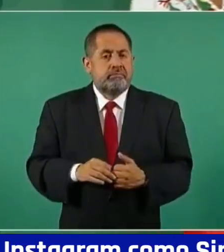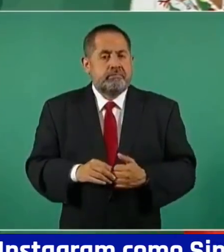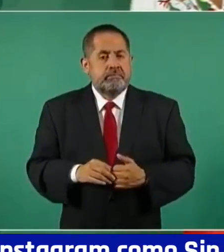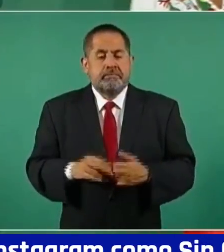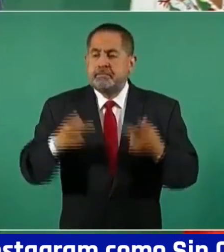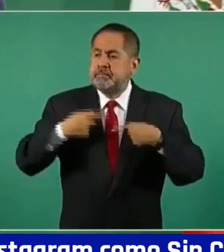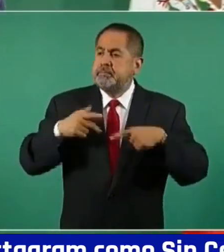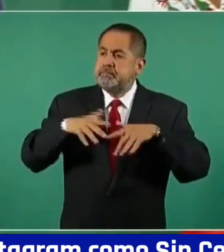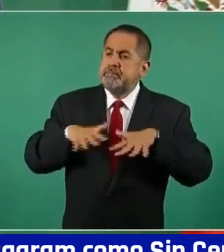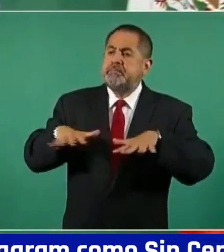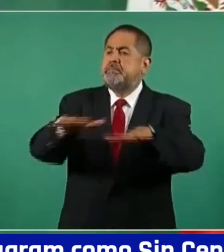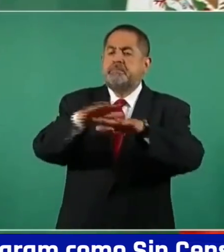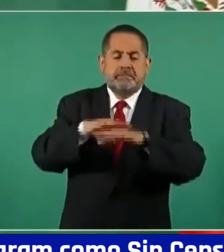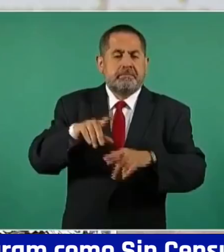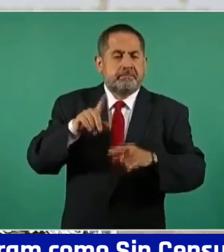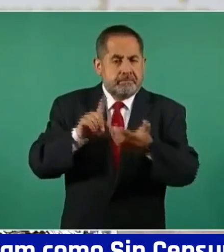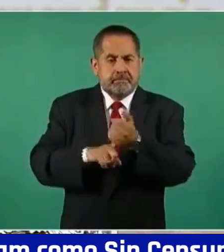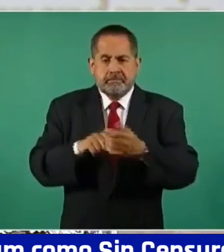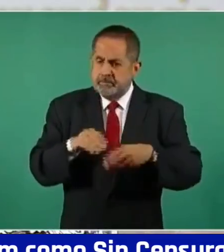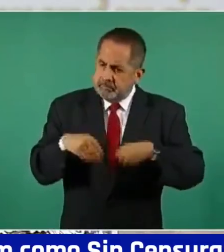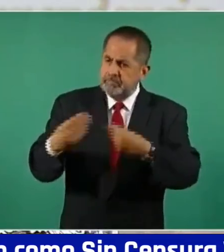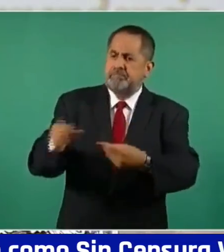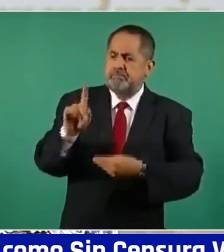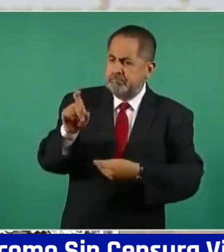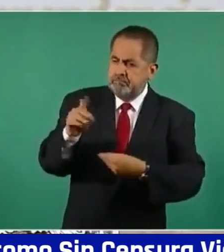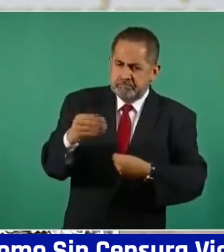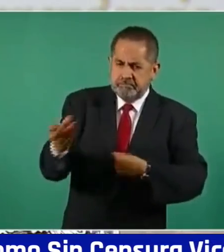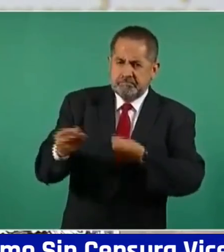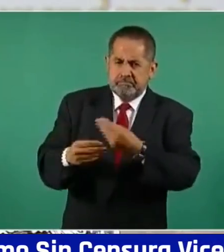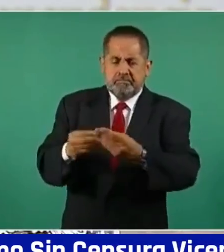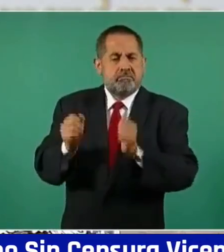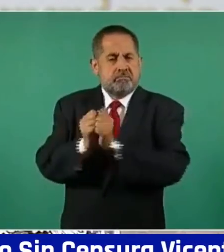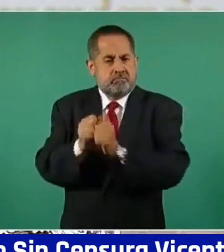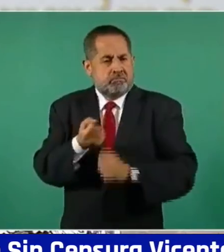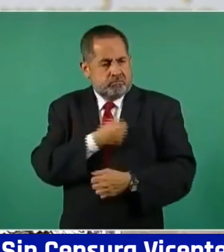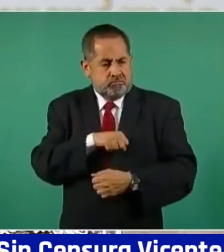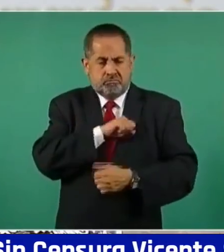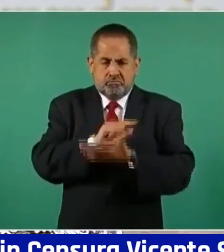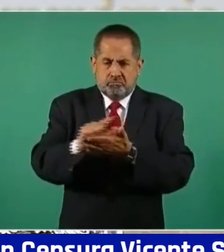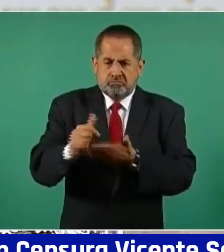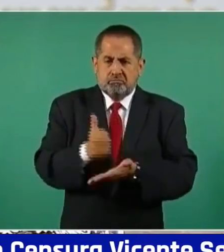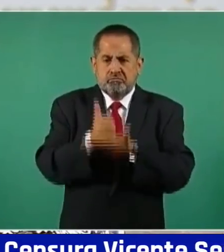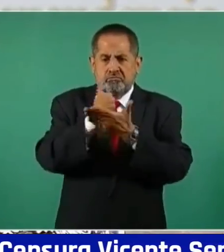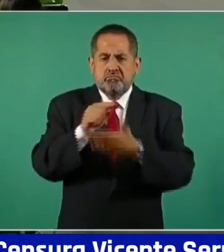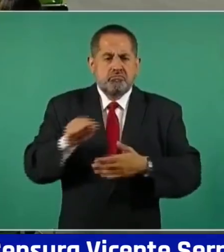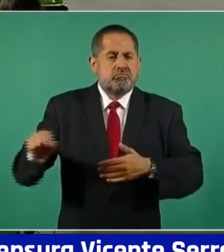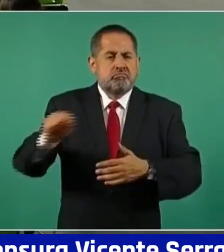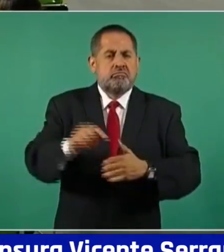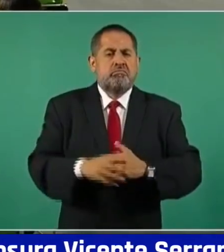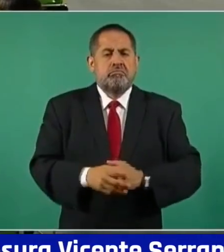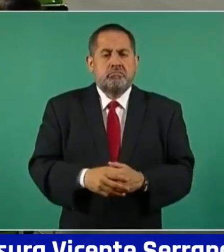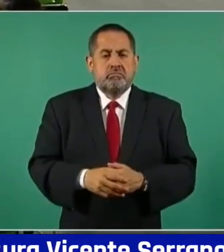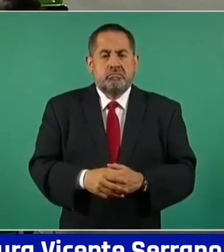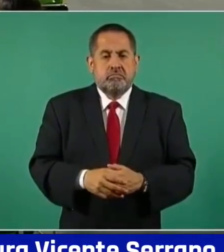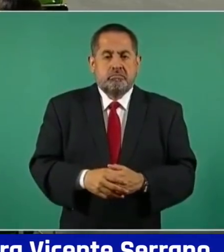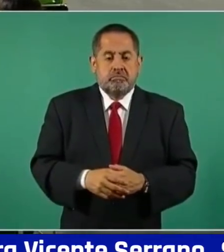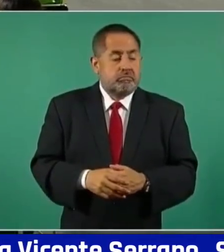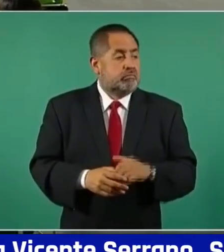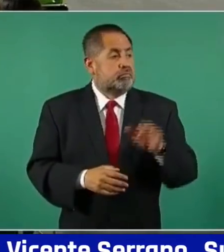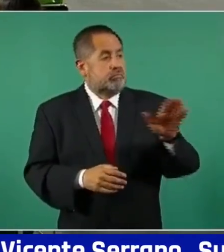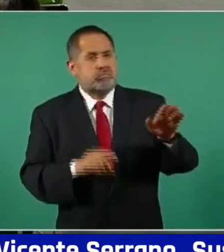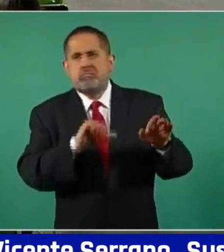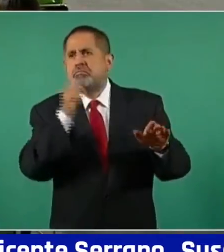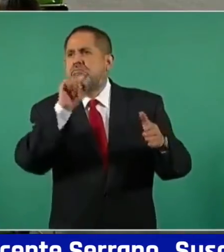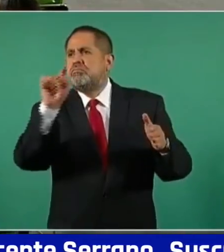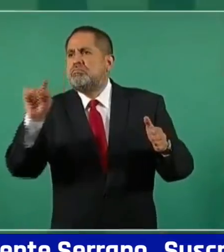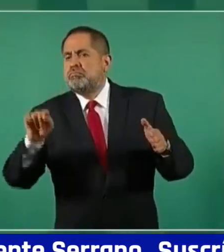la gente tenga agua saludable. ¿Y en las demás regiones, presidente? En todos